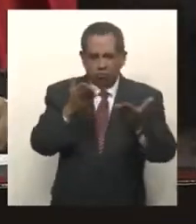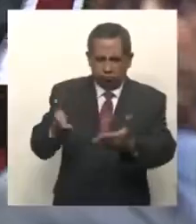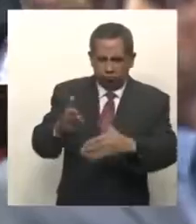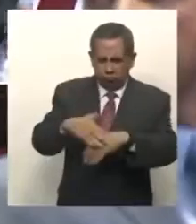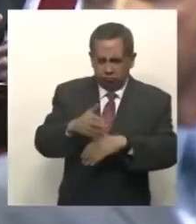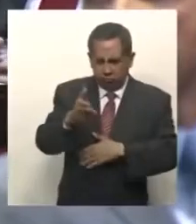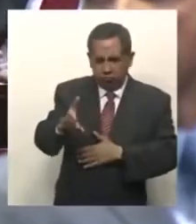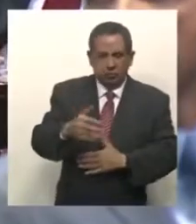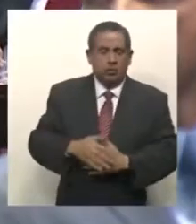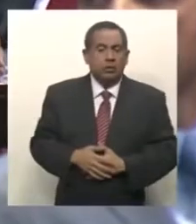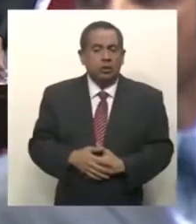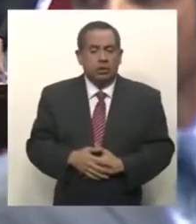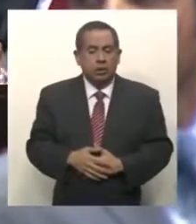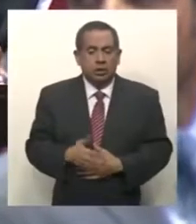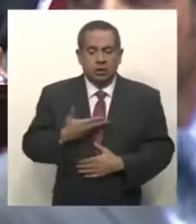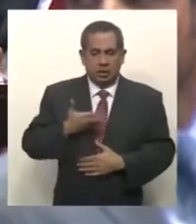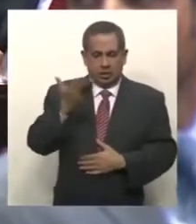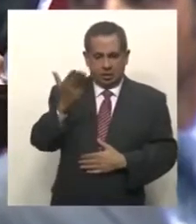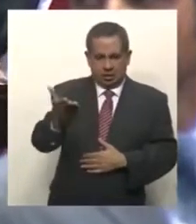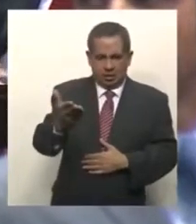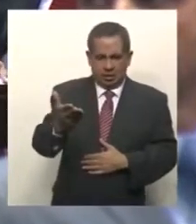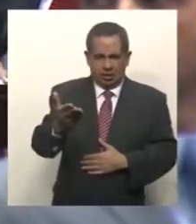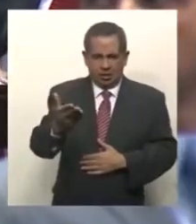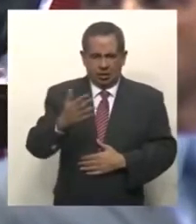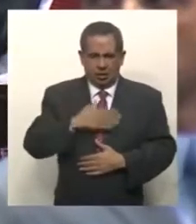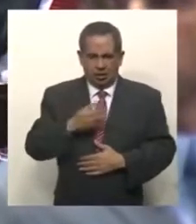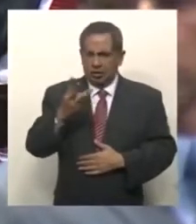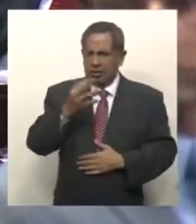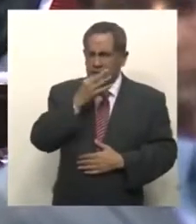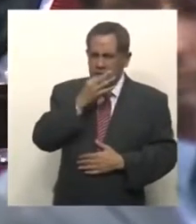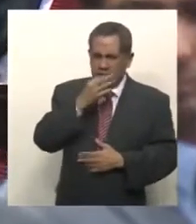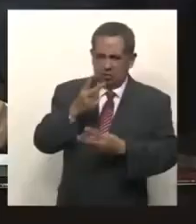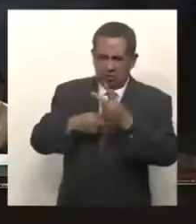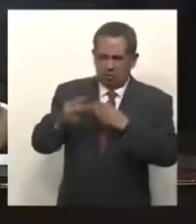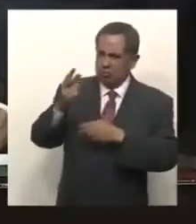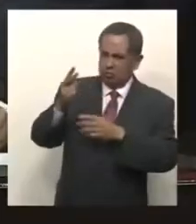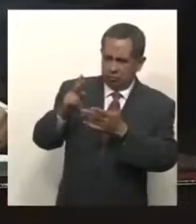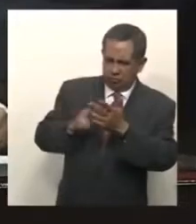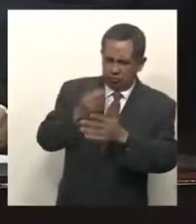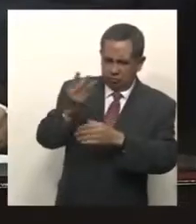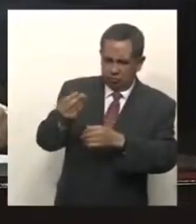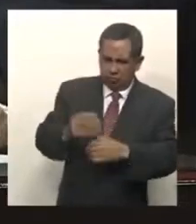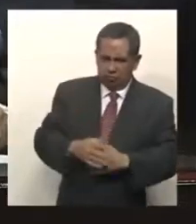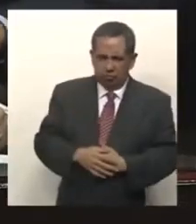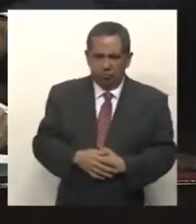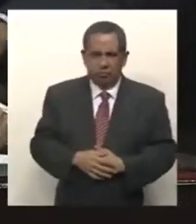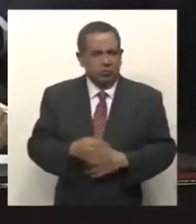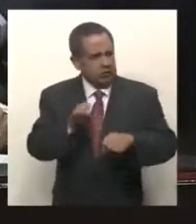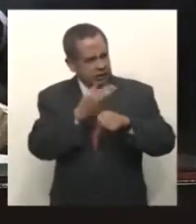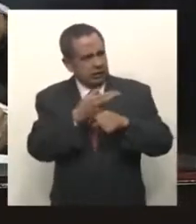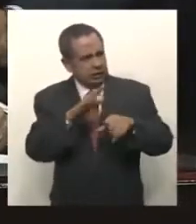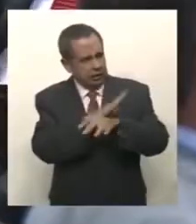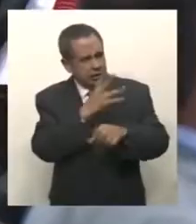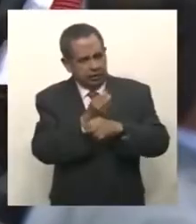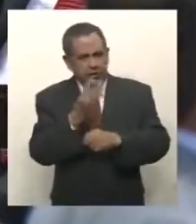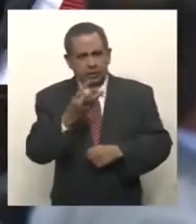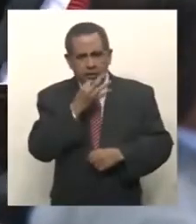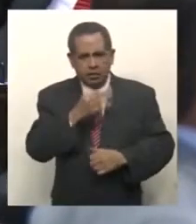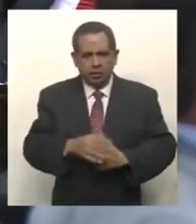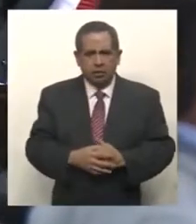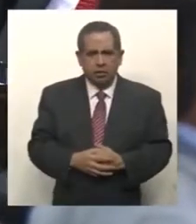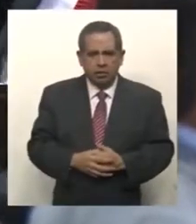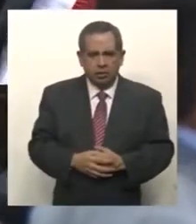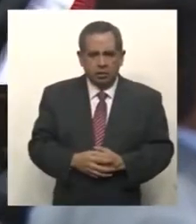de entrada que se repongan los 3 minutos. Volumen, por favor, secretariado. Pido que se